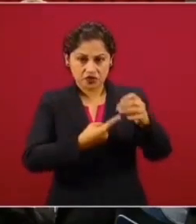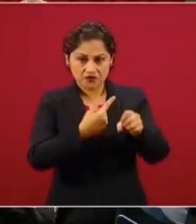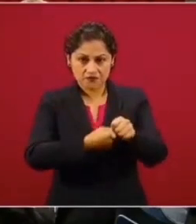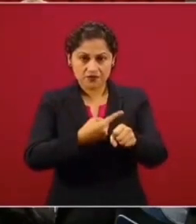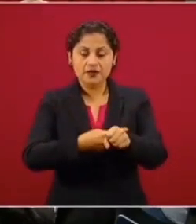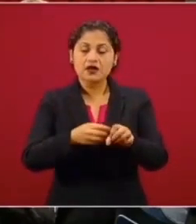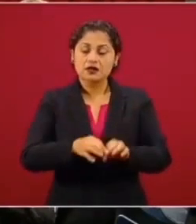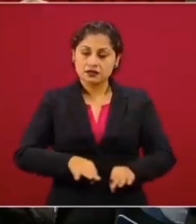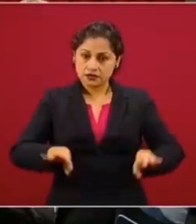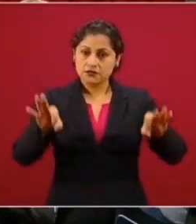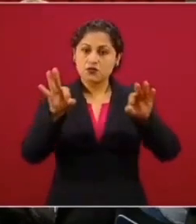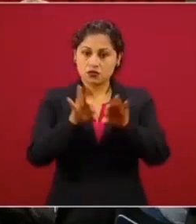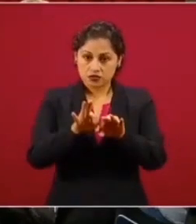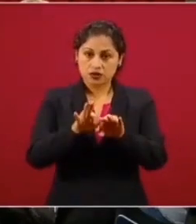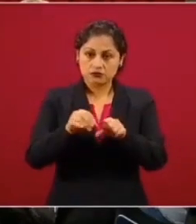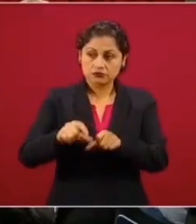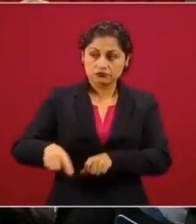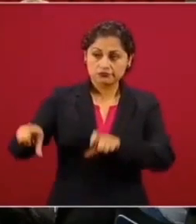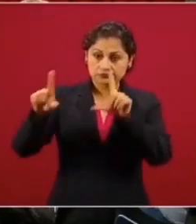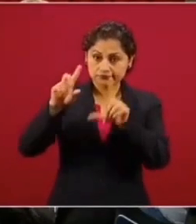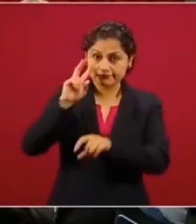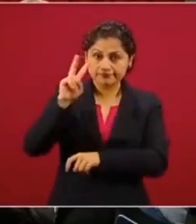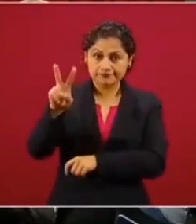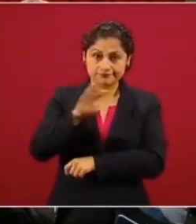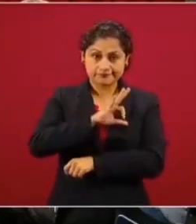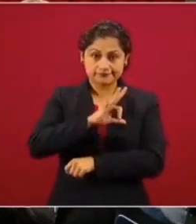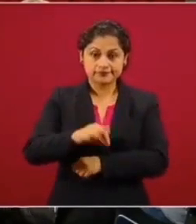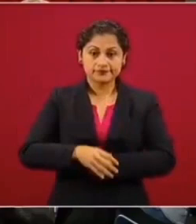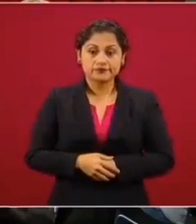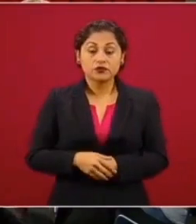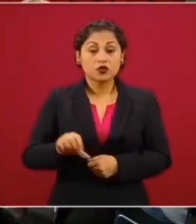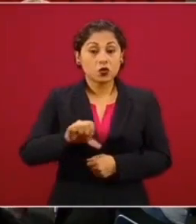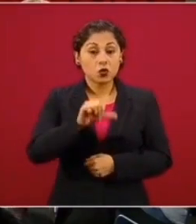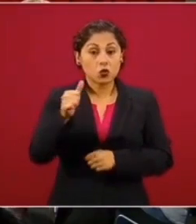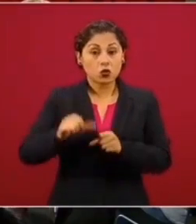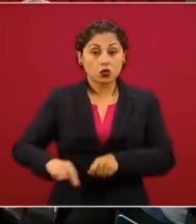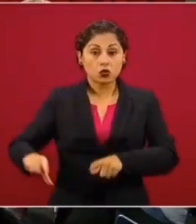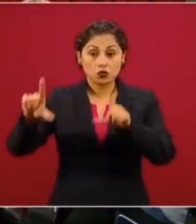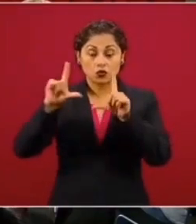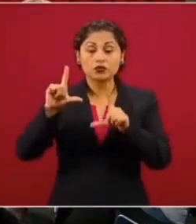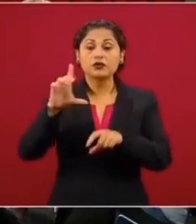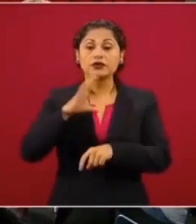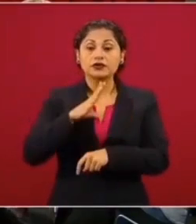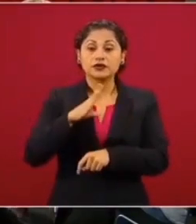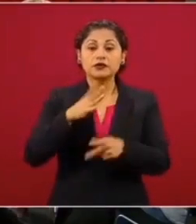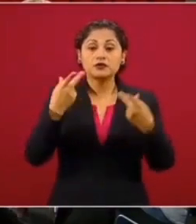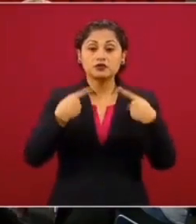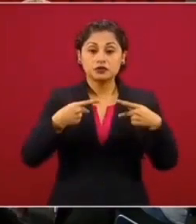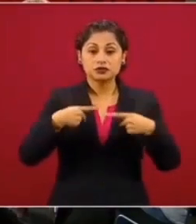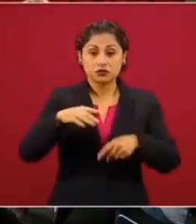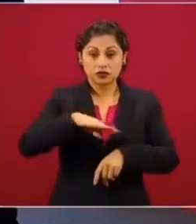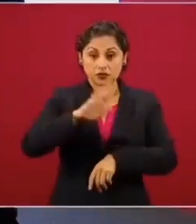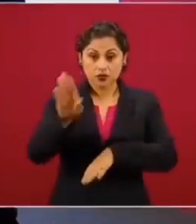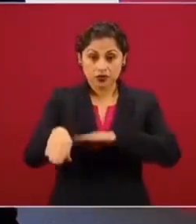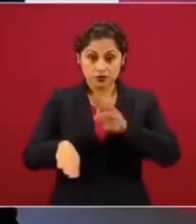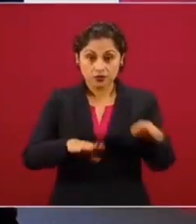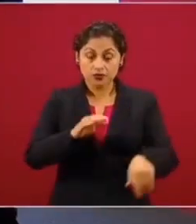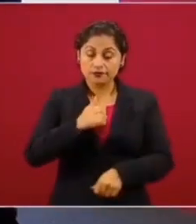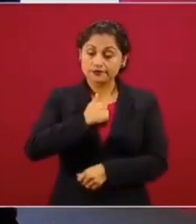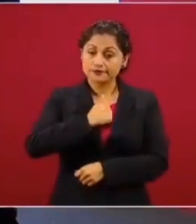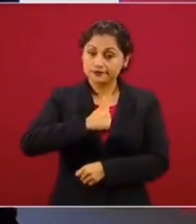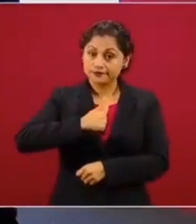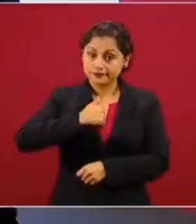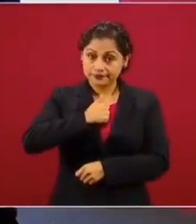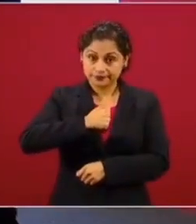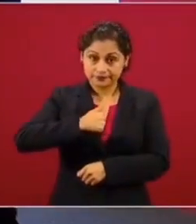se pueden ver también en la diapositiva en la siguiente vemos la representación de las defunciones los casos que lamentablemente